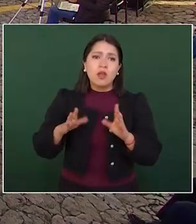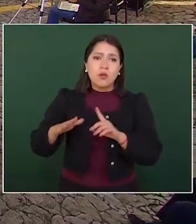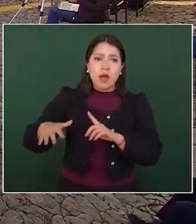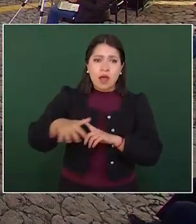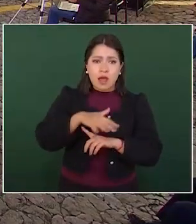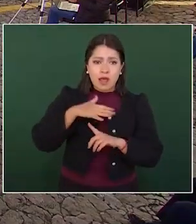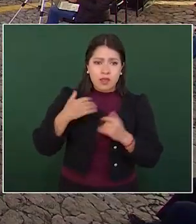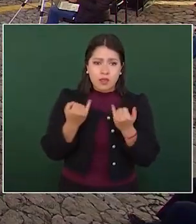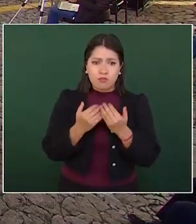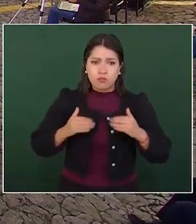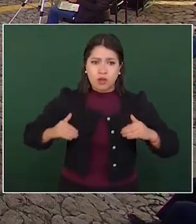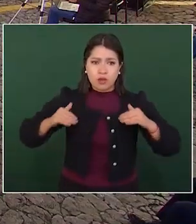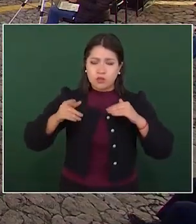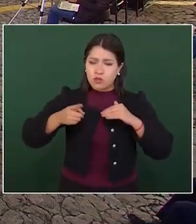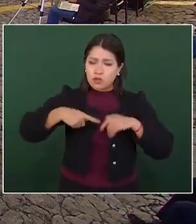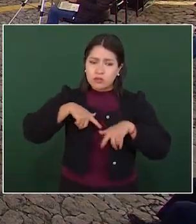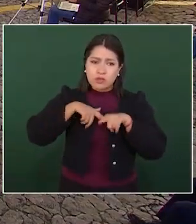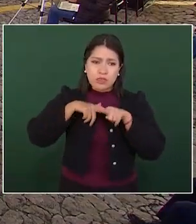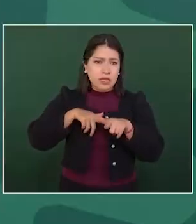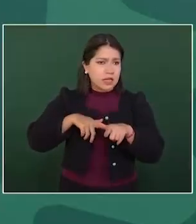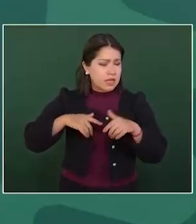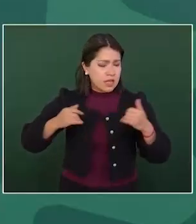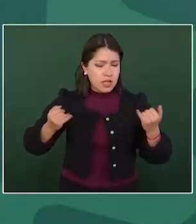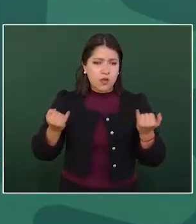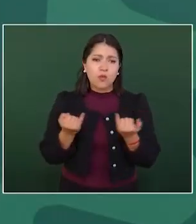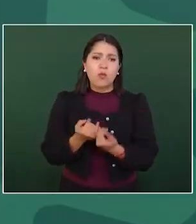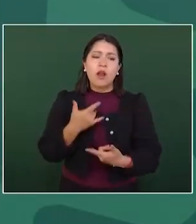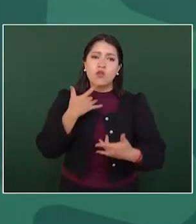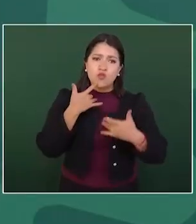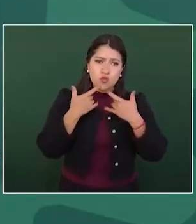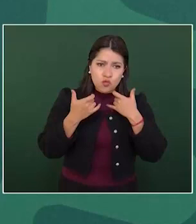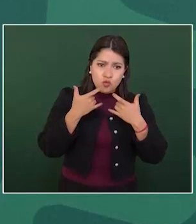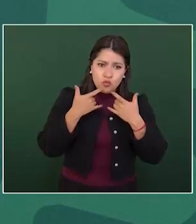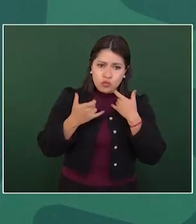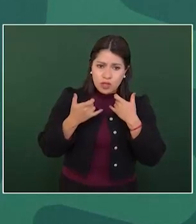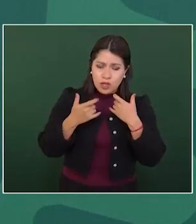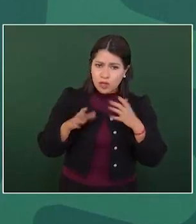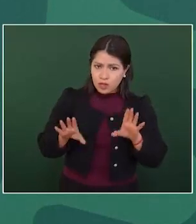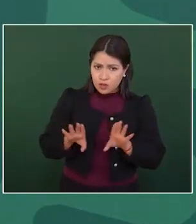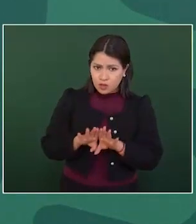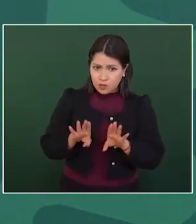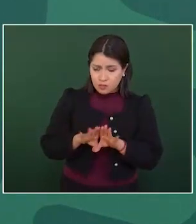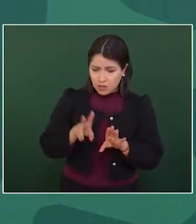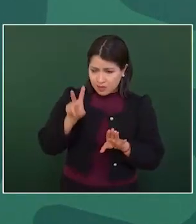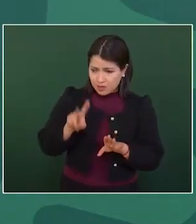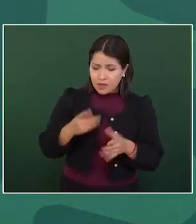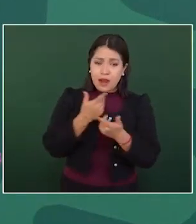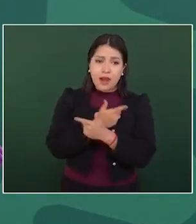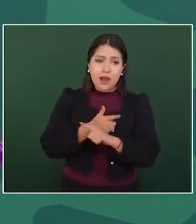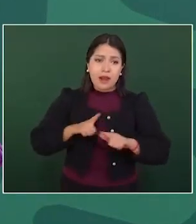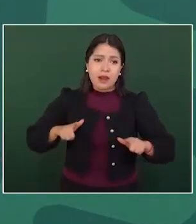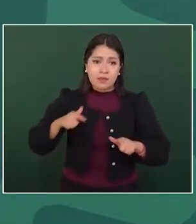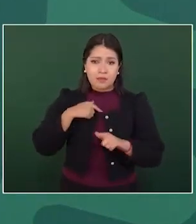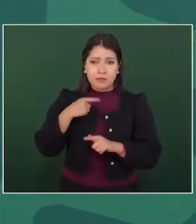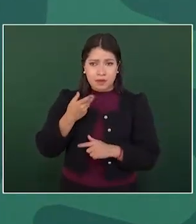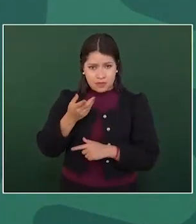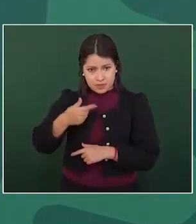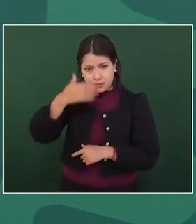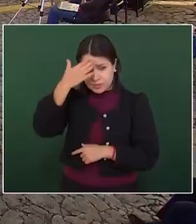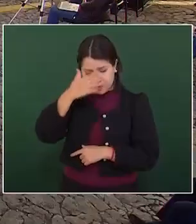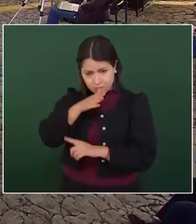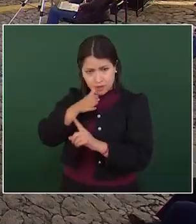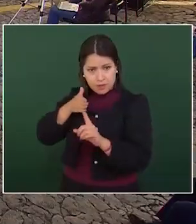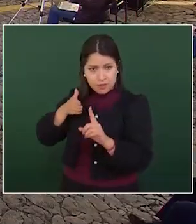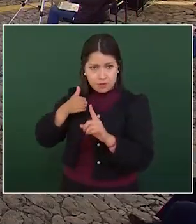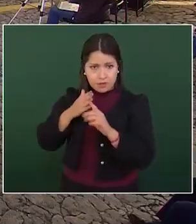de igualdad. Seguiremos así luchando con corazón, libertad y causa. Gracias y que